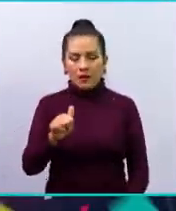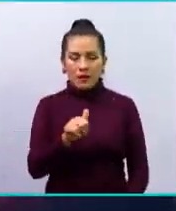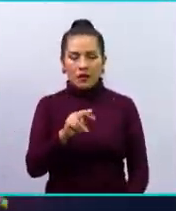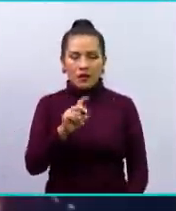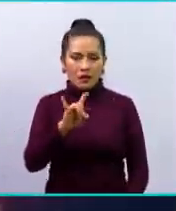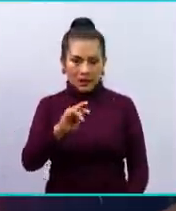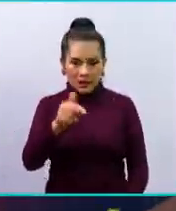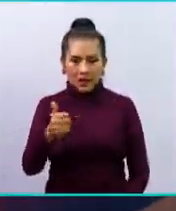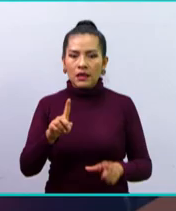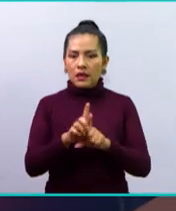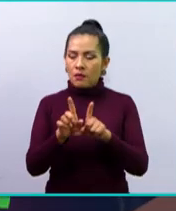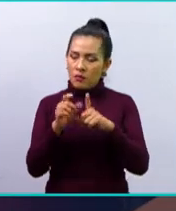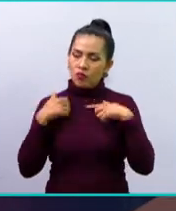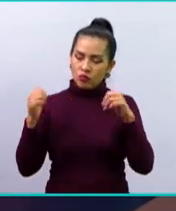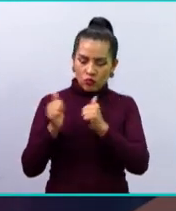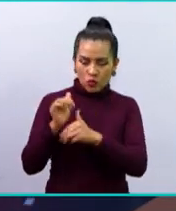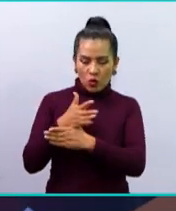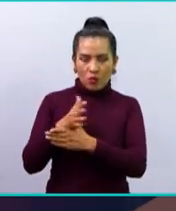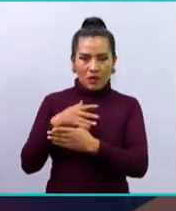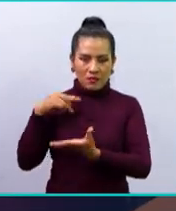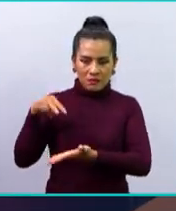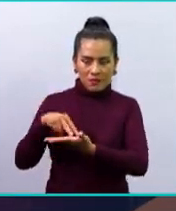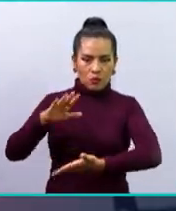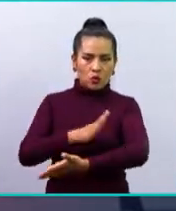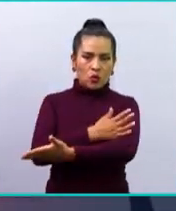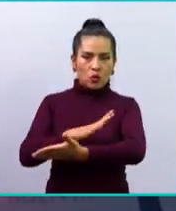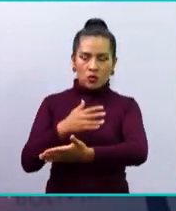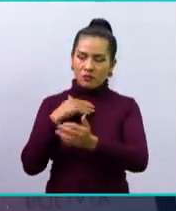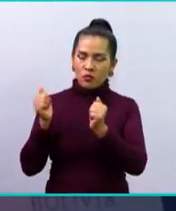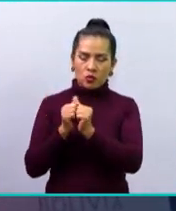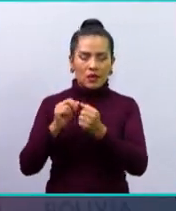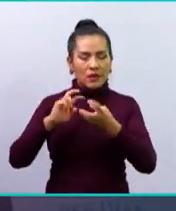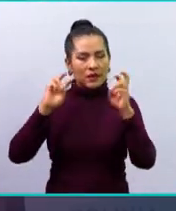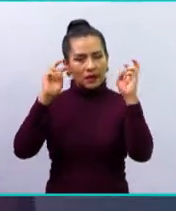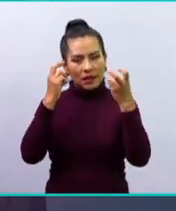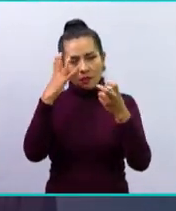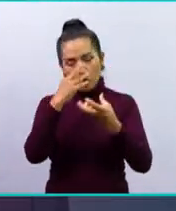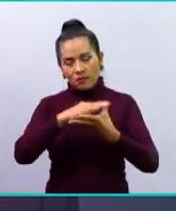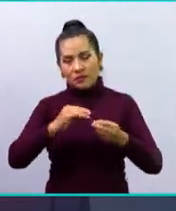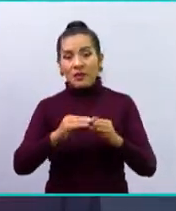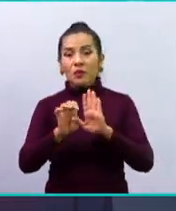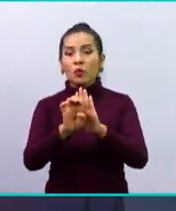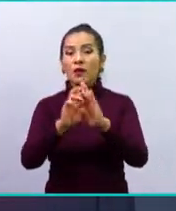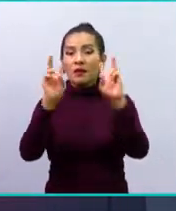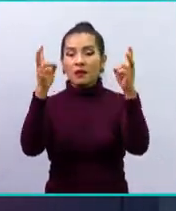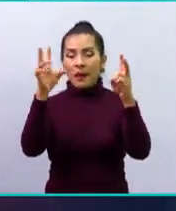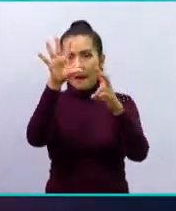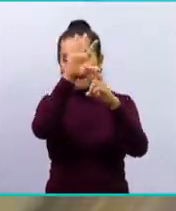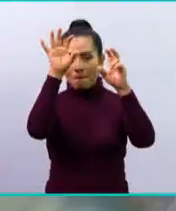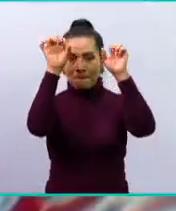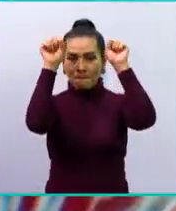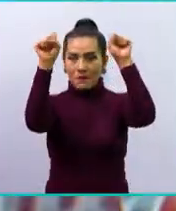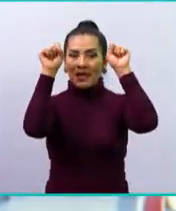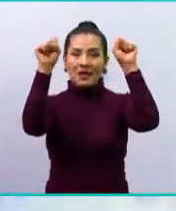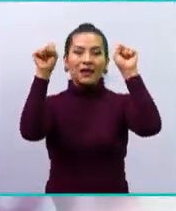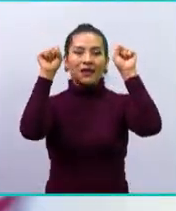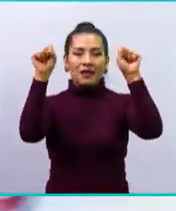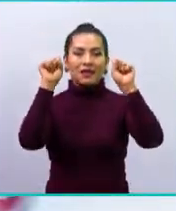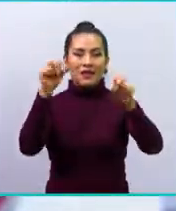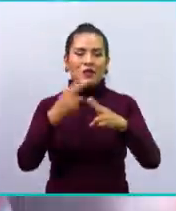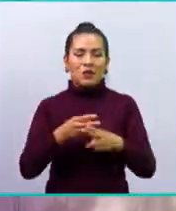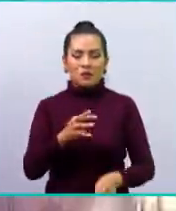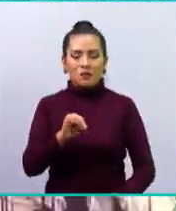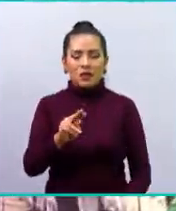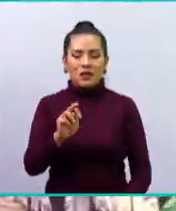Andina, que vamos a compartir escenario, ¿no?, y también vamos a interpretar temas históricos como el minero, un tema muy emblemático